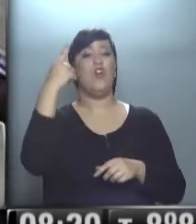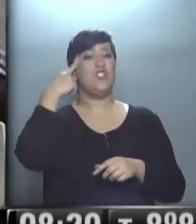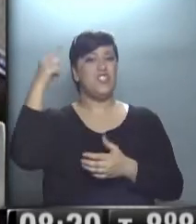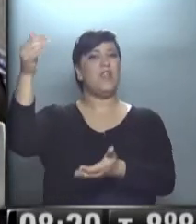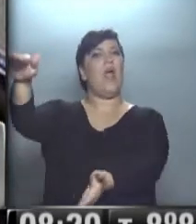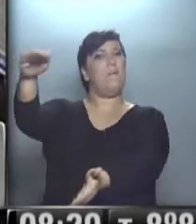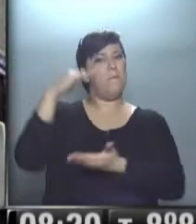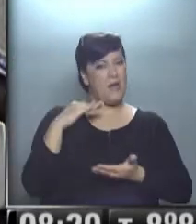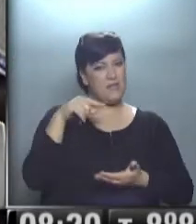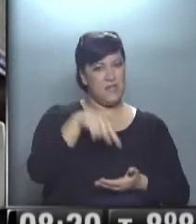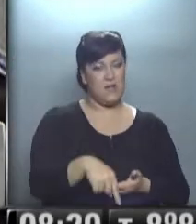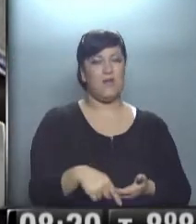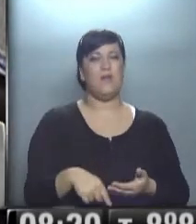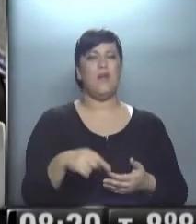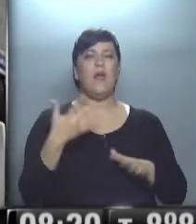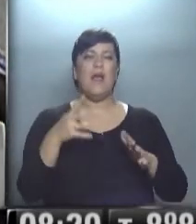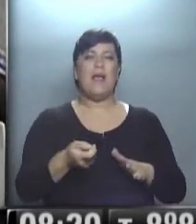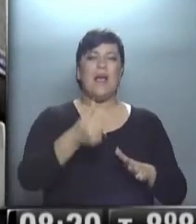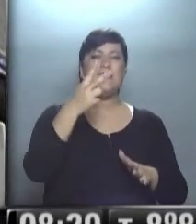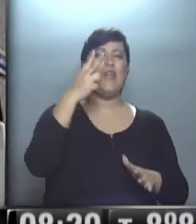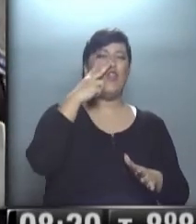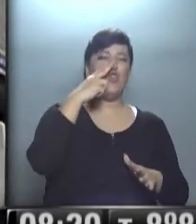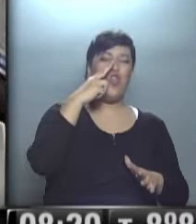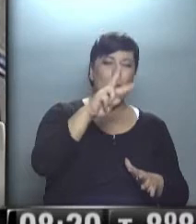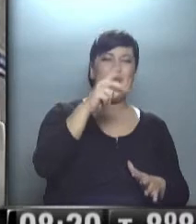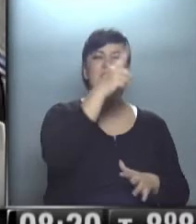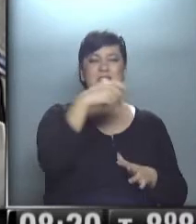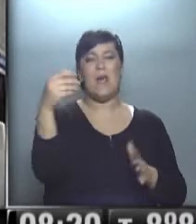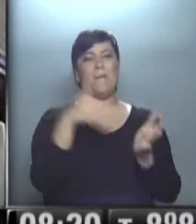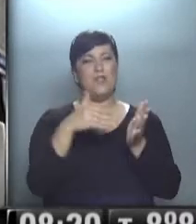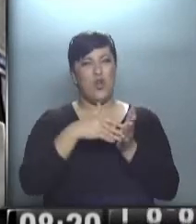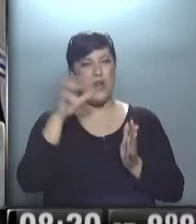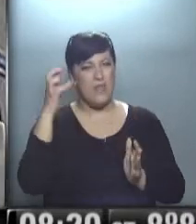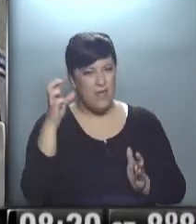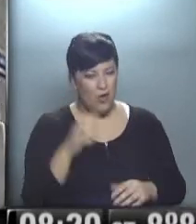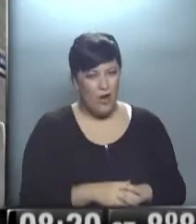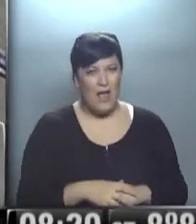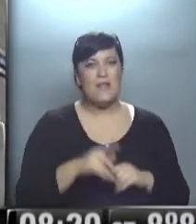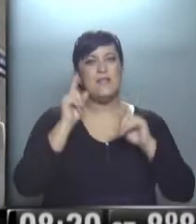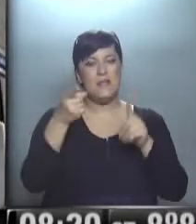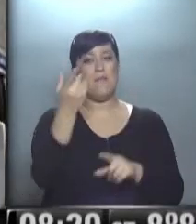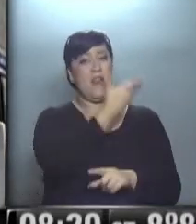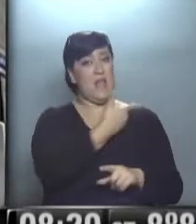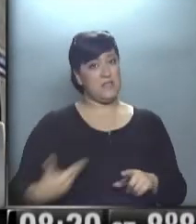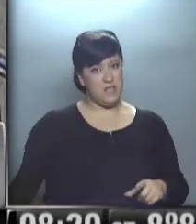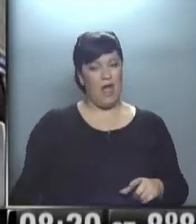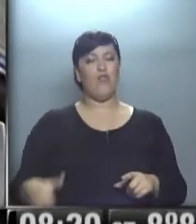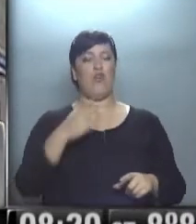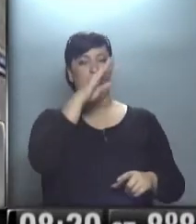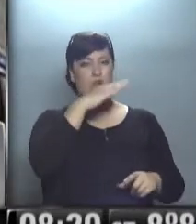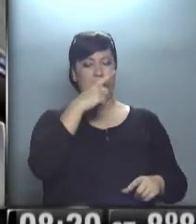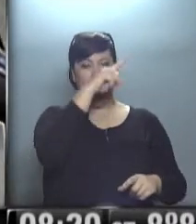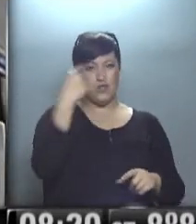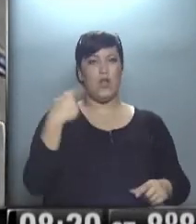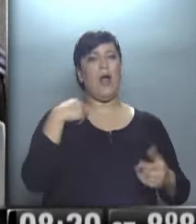el financiamiento de casi 2.100 millones de dólares más la contrapartida financiera por parte del estado nacional con